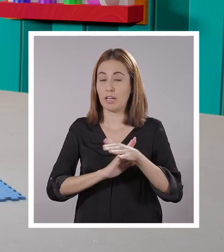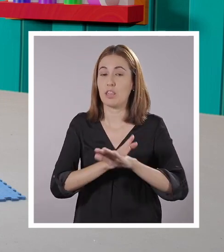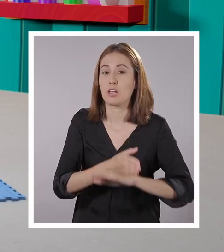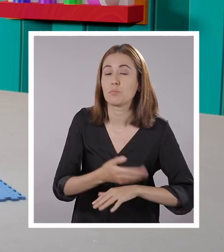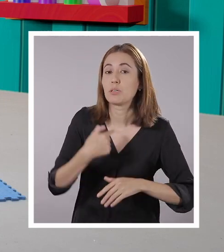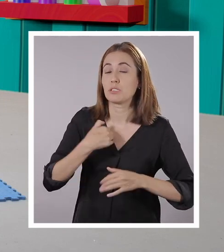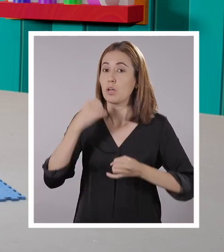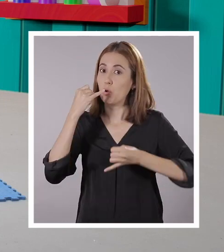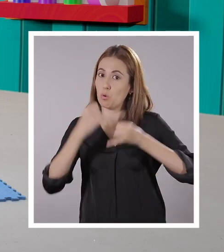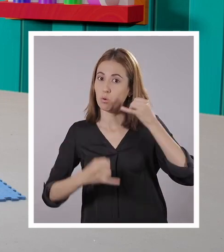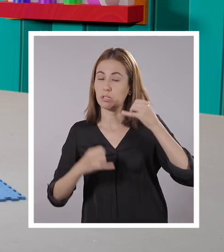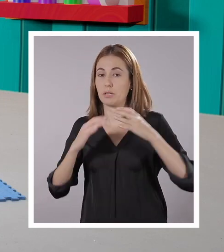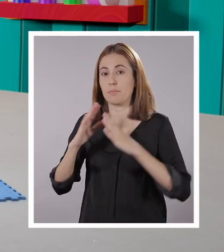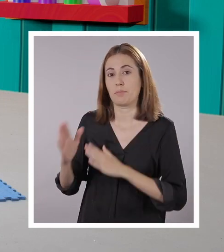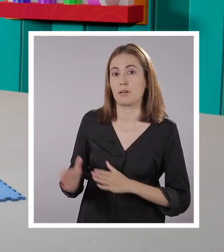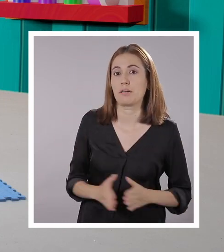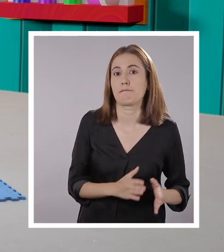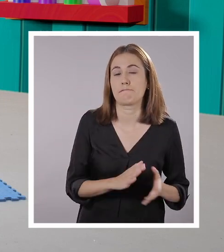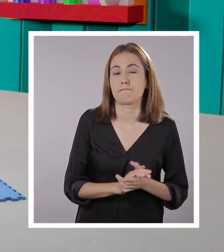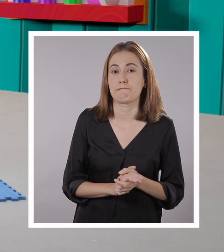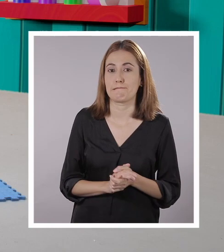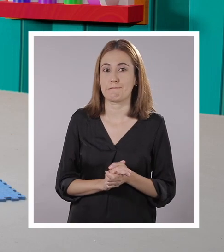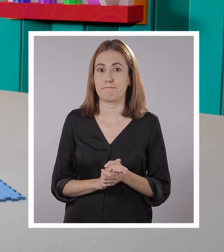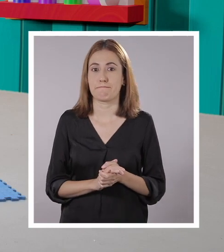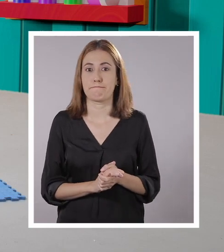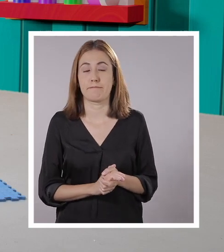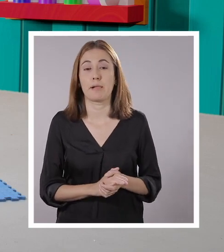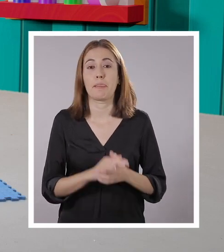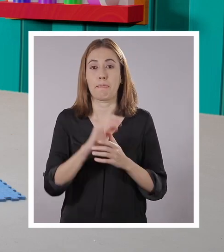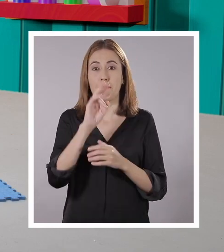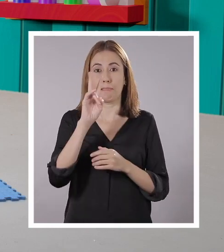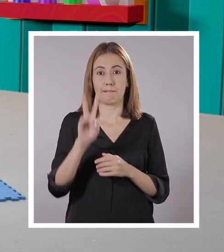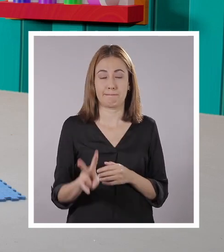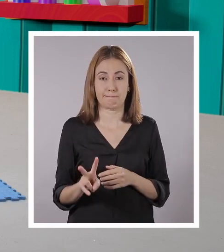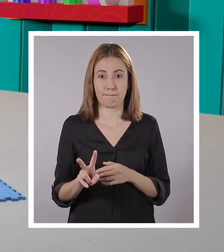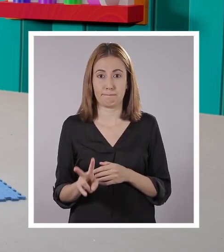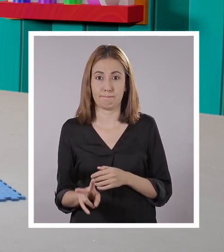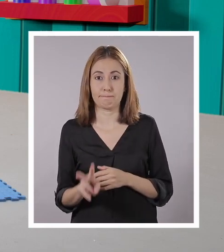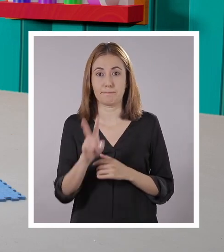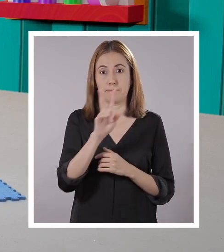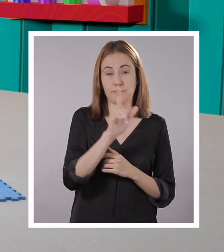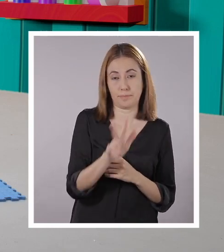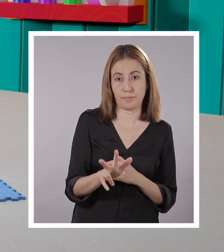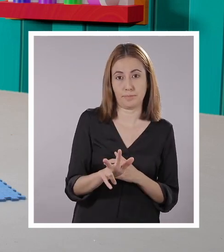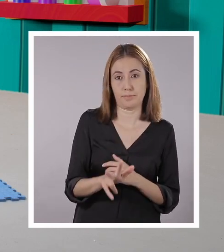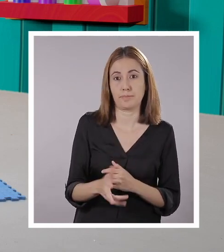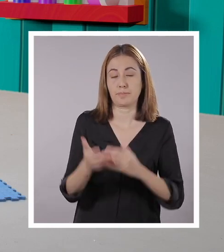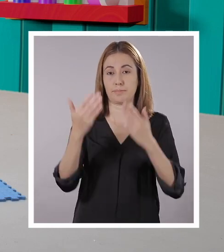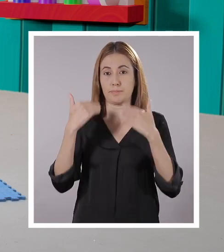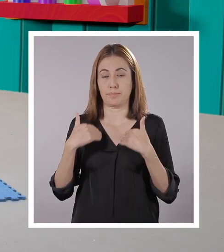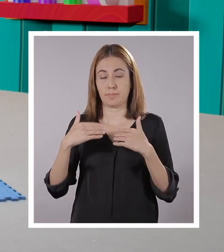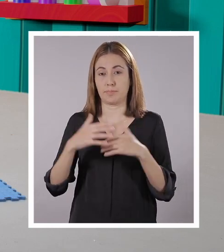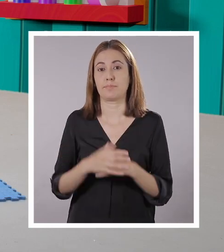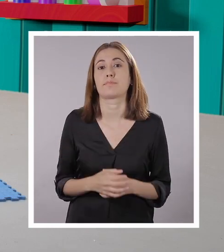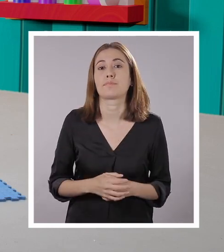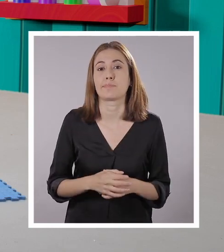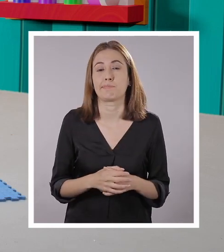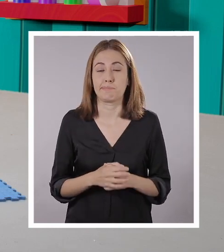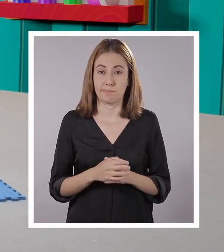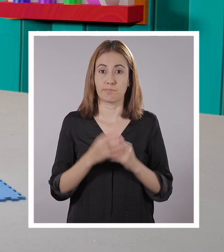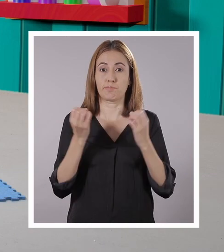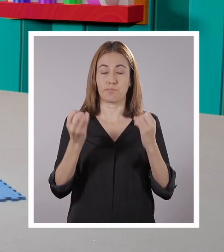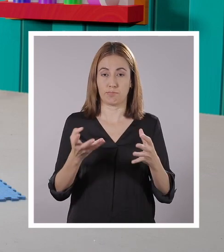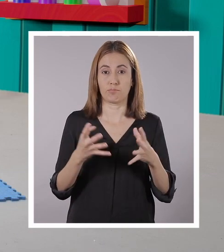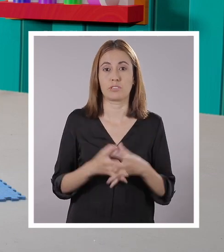entro igualito. Entras después, cuando yo termino mi patrón. Yeah. Voy a hacer 1, 2,